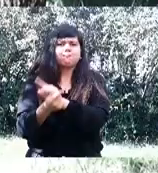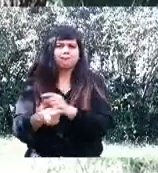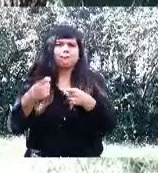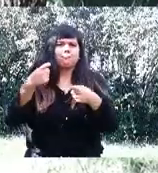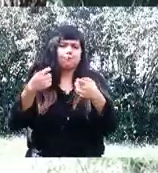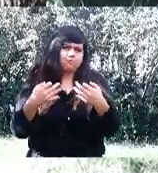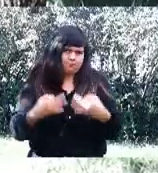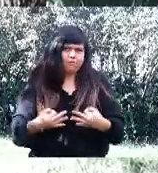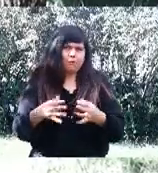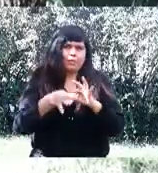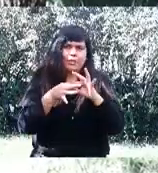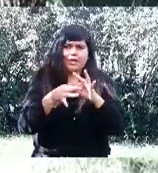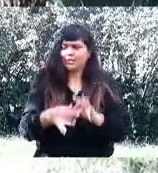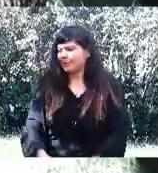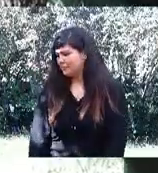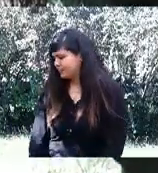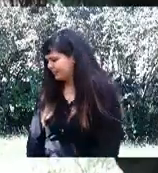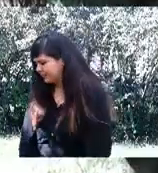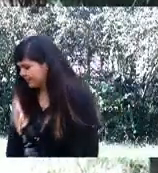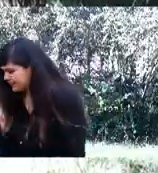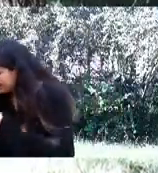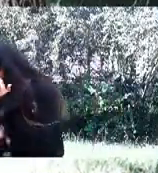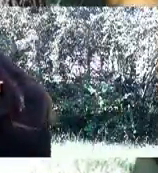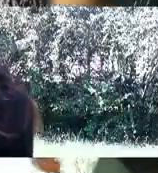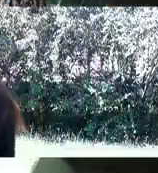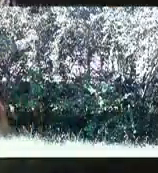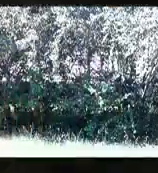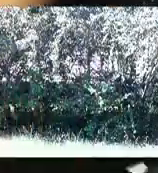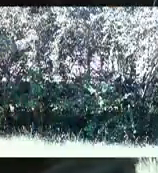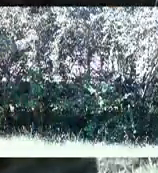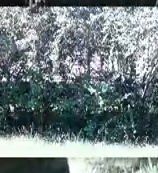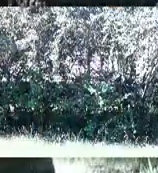muchas gracias